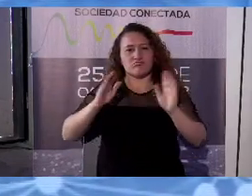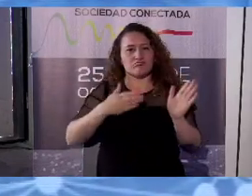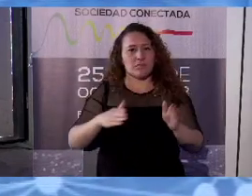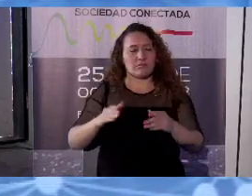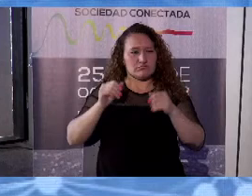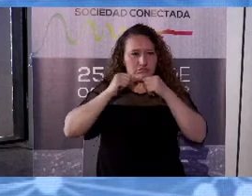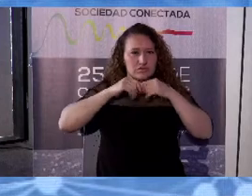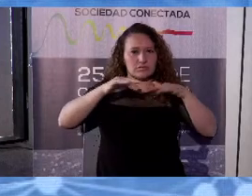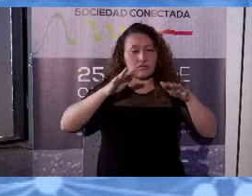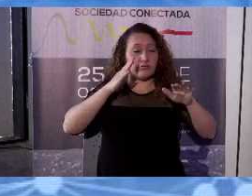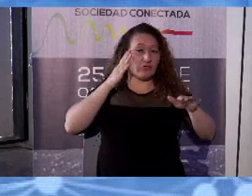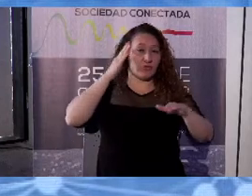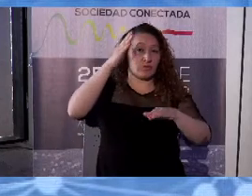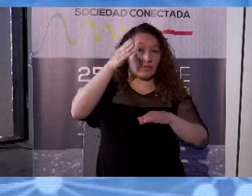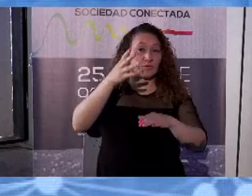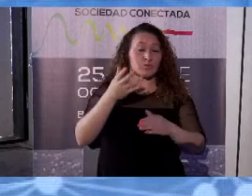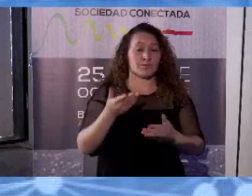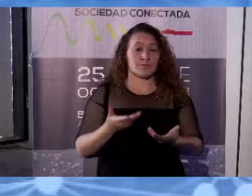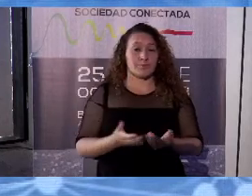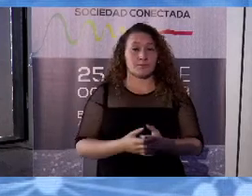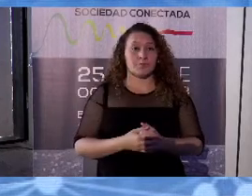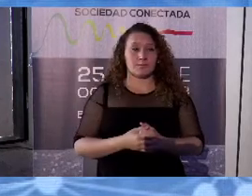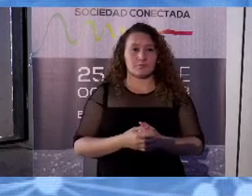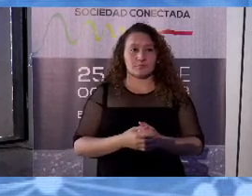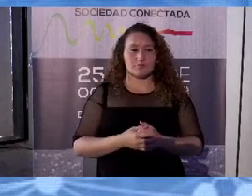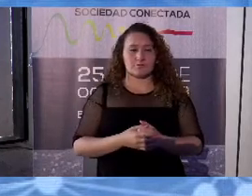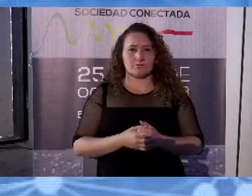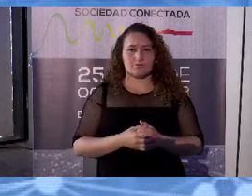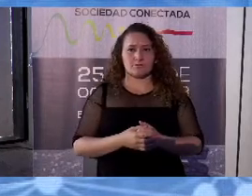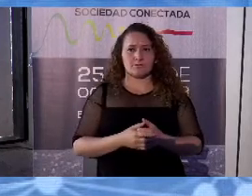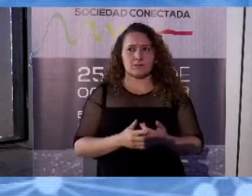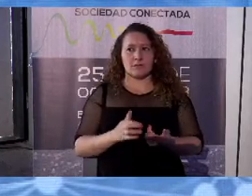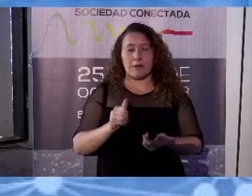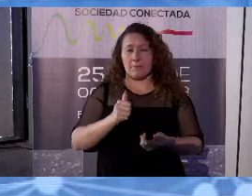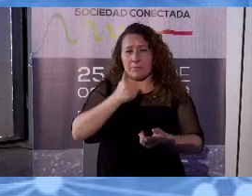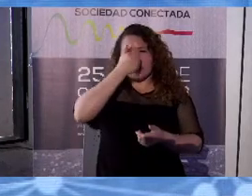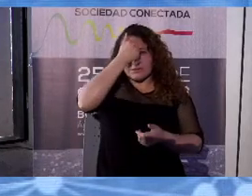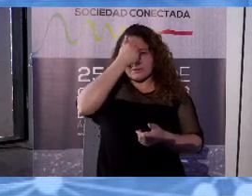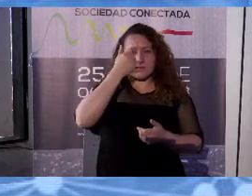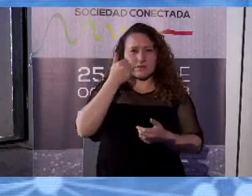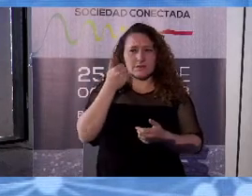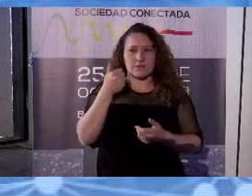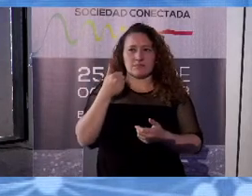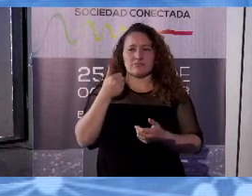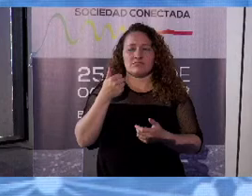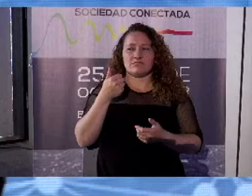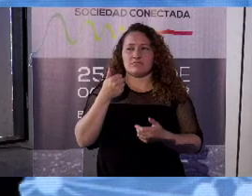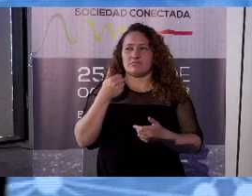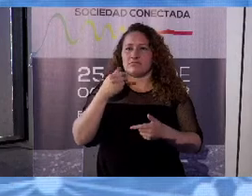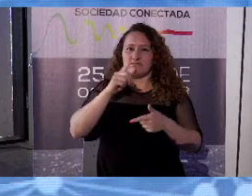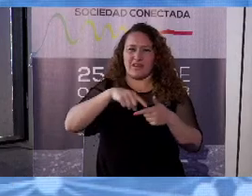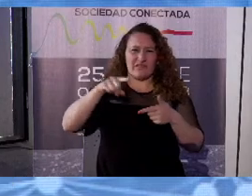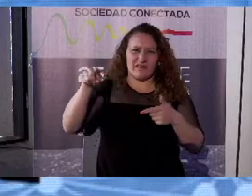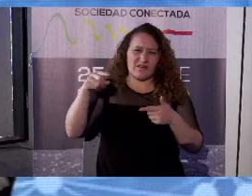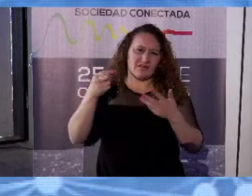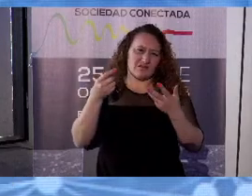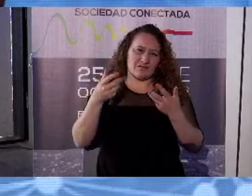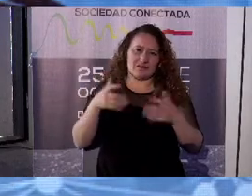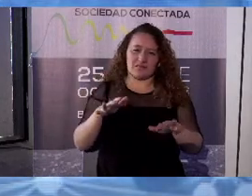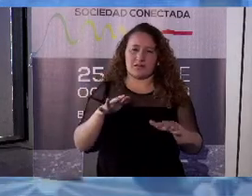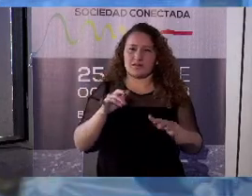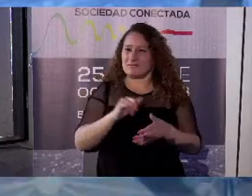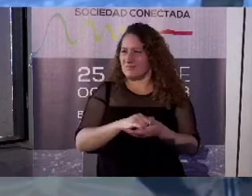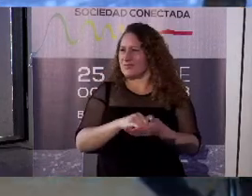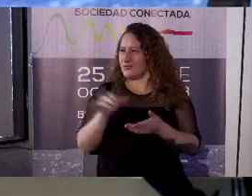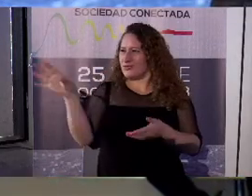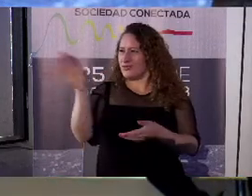a a futuro eh eh y principalmente no quise poner una gráfica eh la la misma gráfica digamos